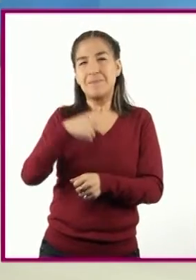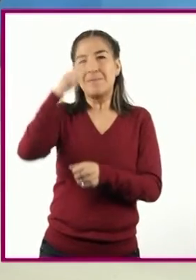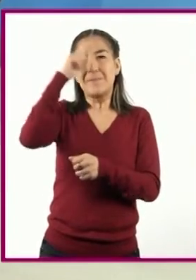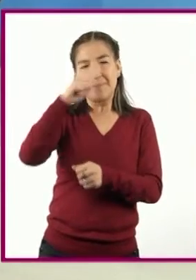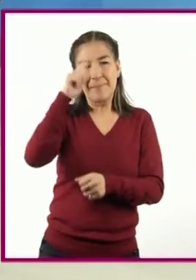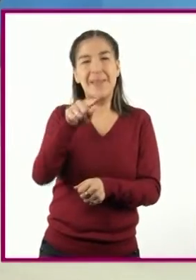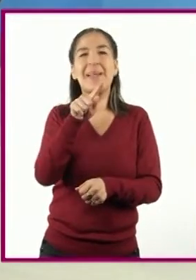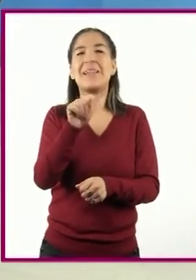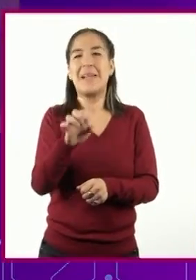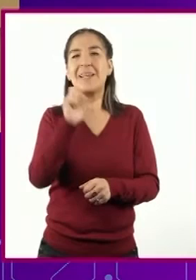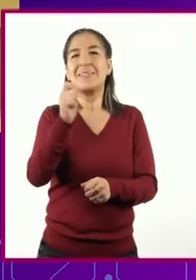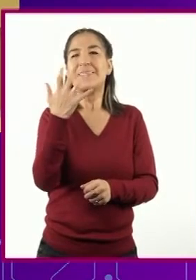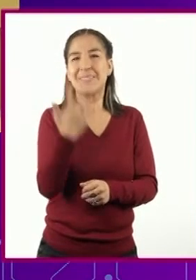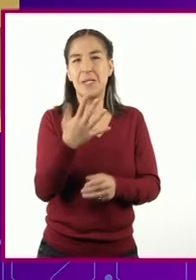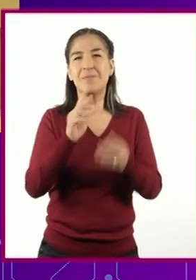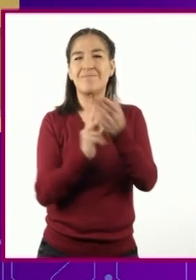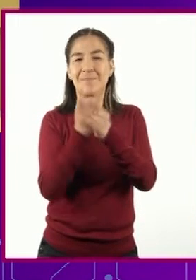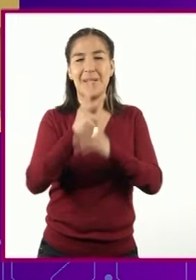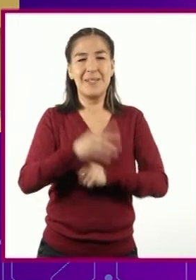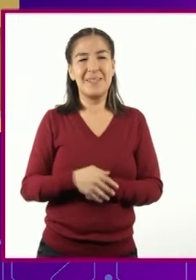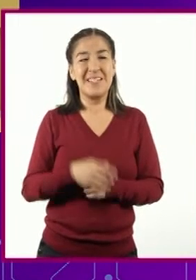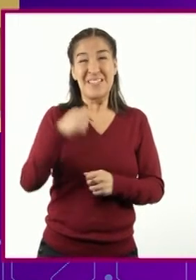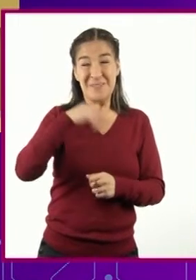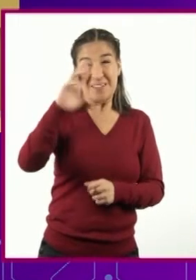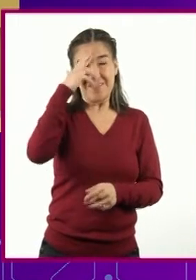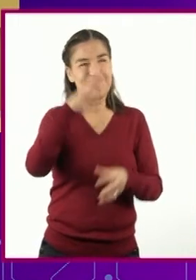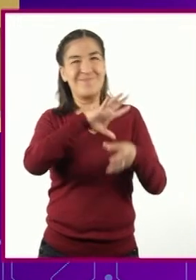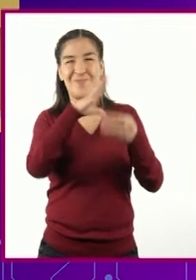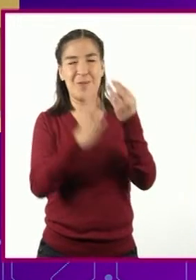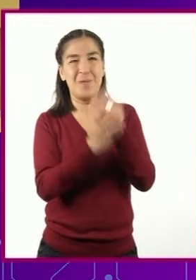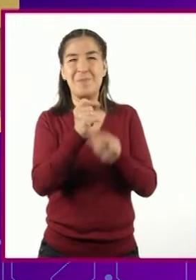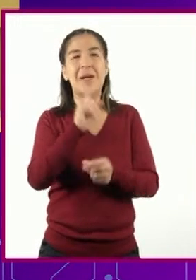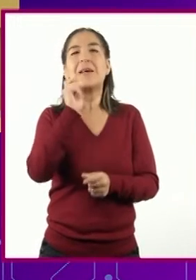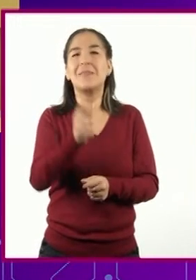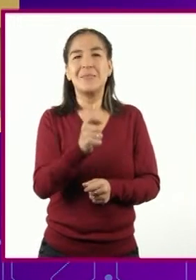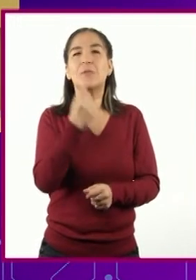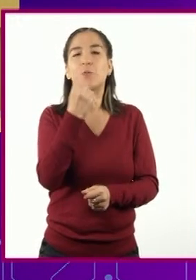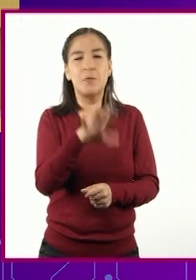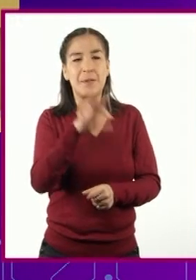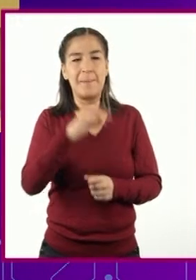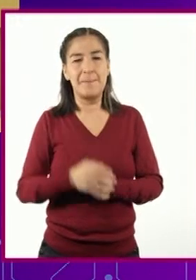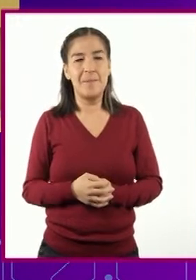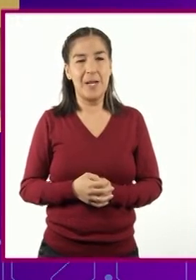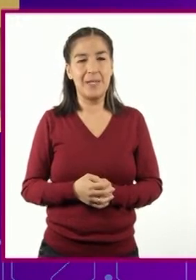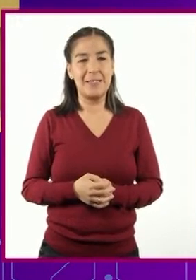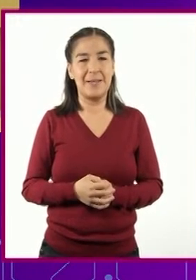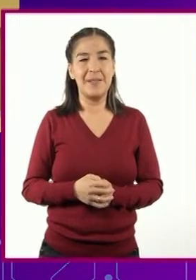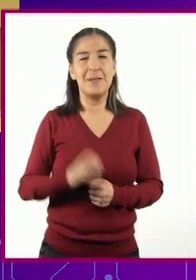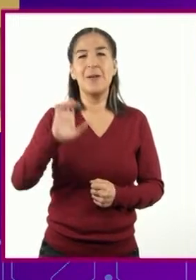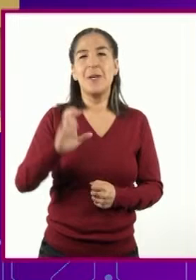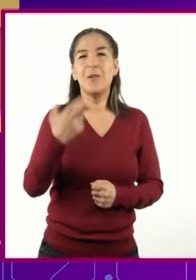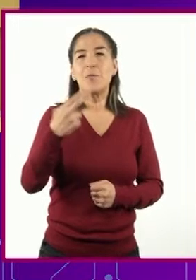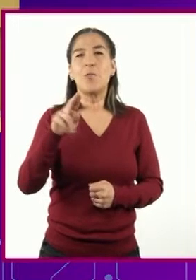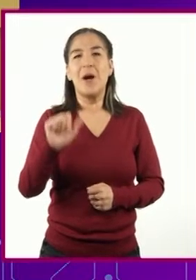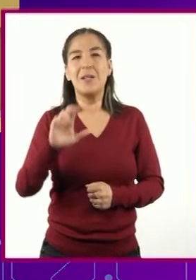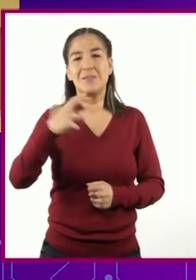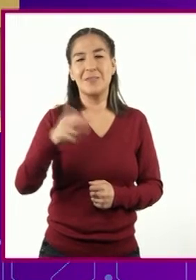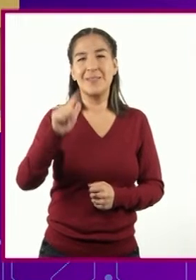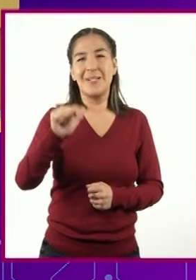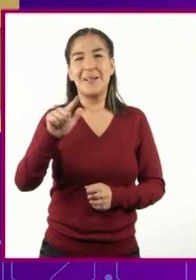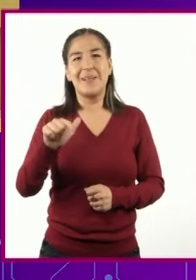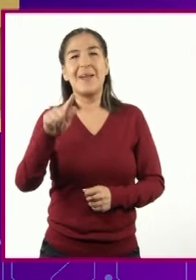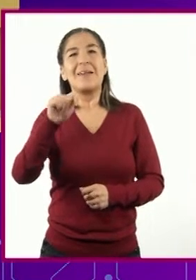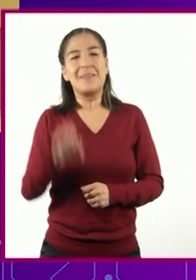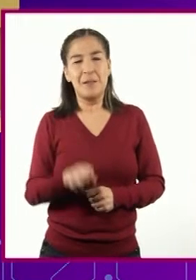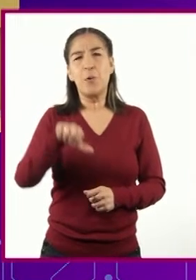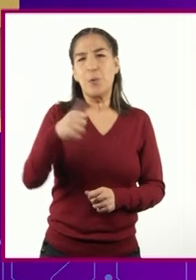de 5 hierbas. Ya no las recuerdo todas, pero una era guachalalate y otra era árnica. ¿Y